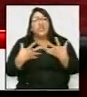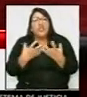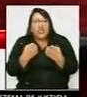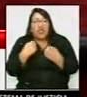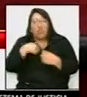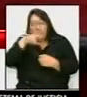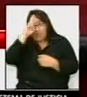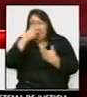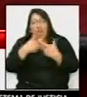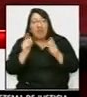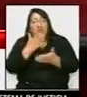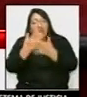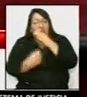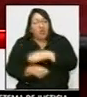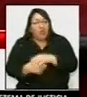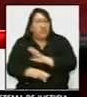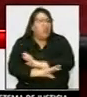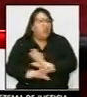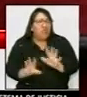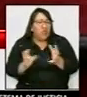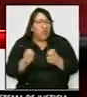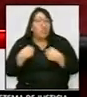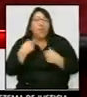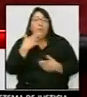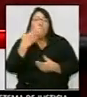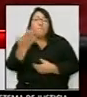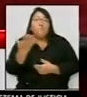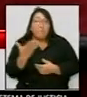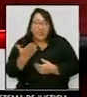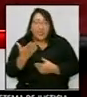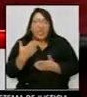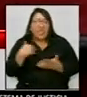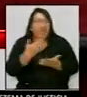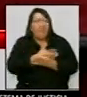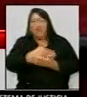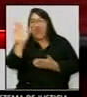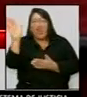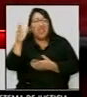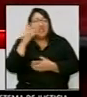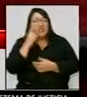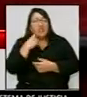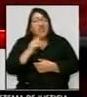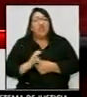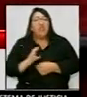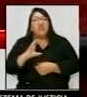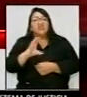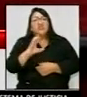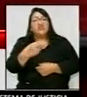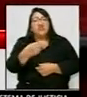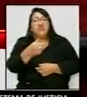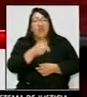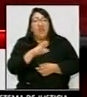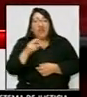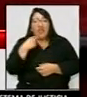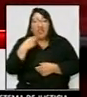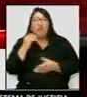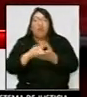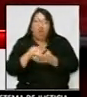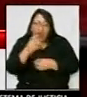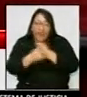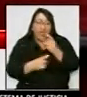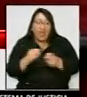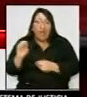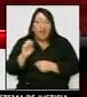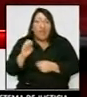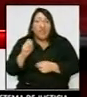patria libre de corrupción, presidente, exige destitución del señor Chávarri, exige declarar emergencia al